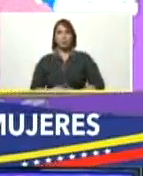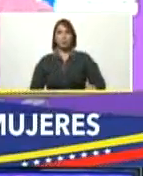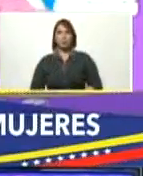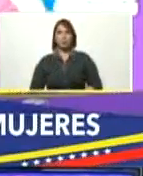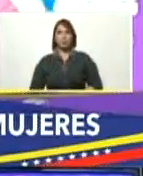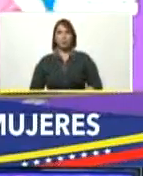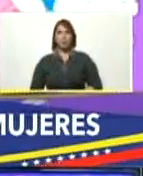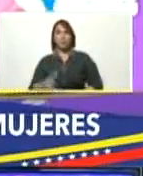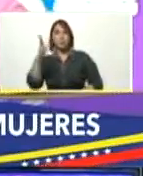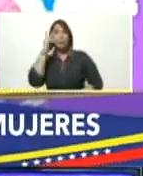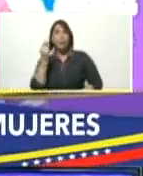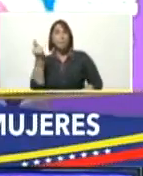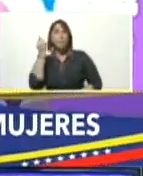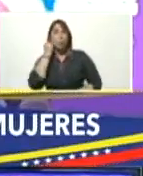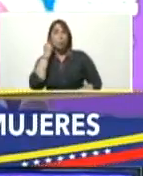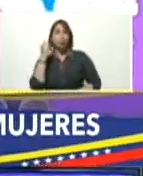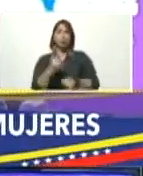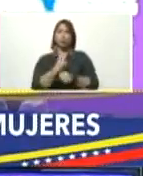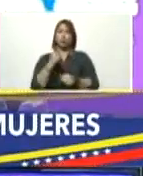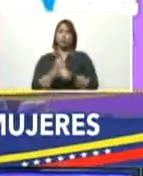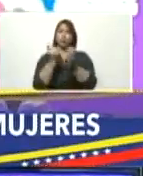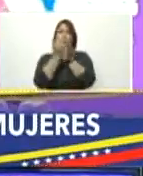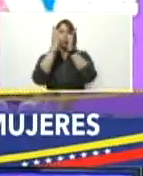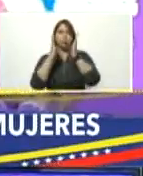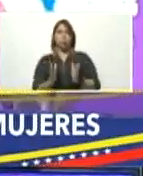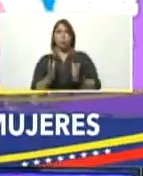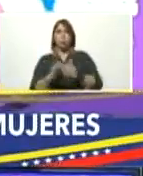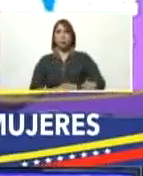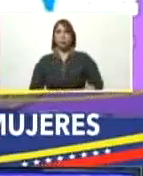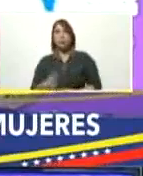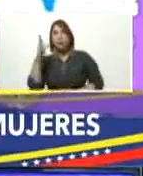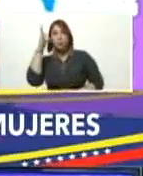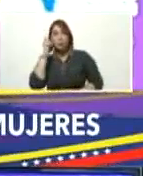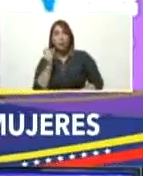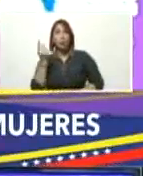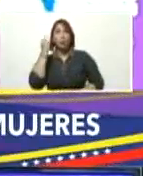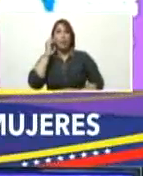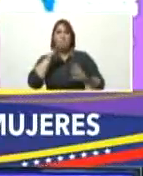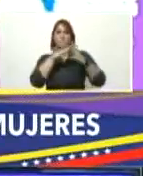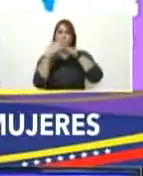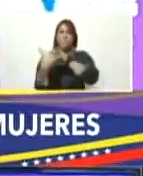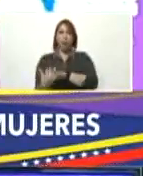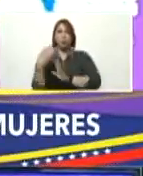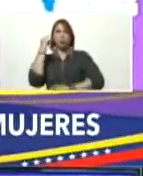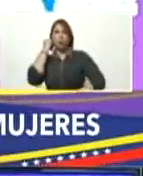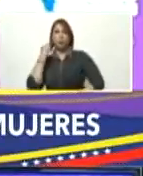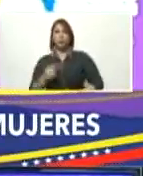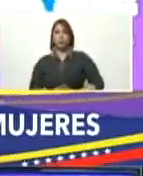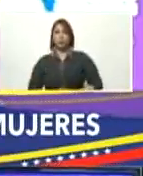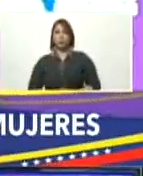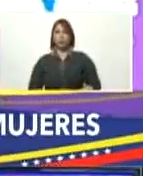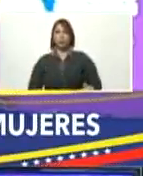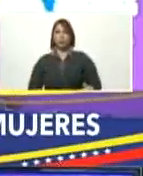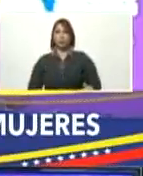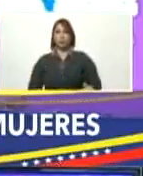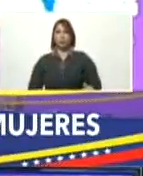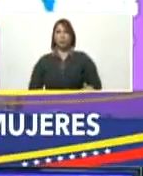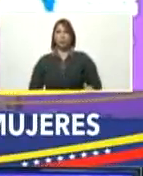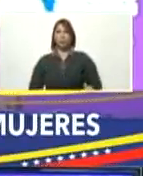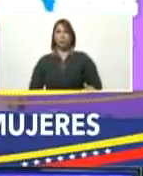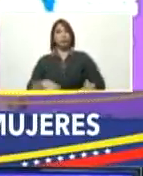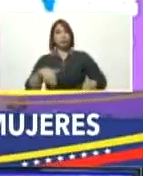A la mujer trabajadora, a la mujer estudiante, para escuchar a la mujer del barrio, a la mujer, bueno, de a pie,